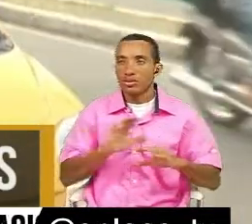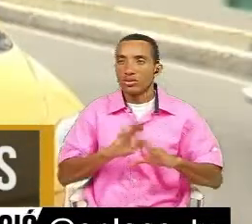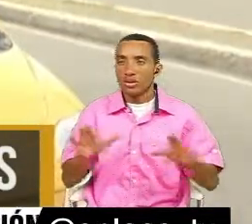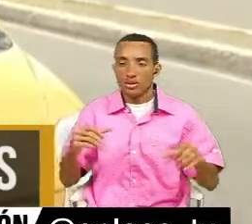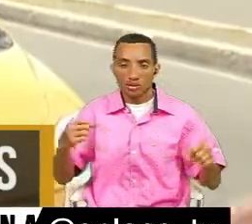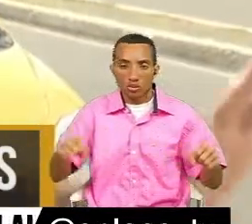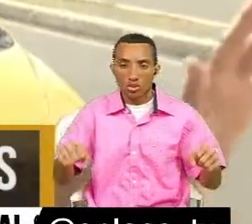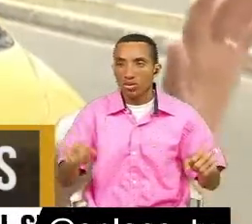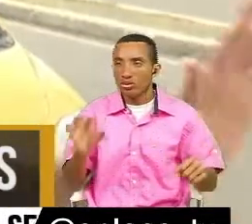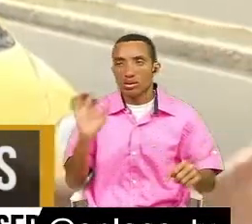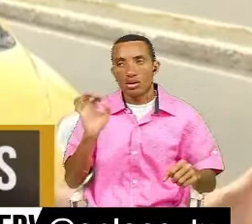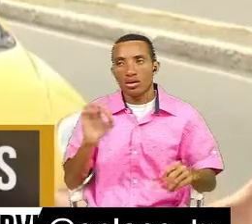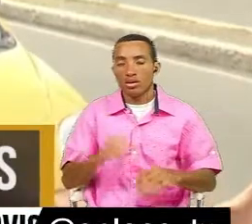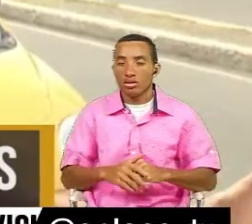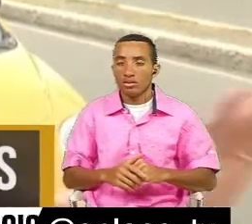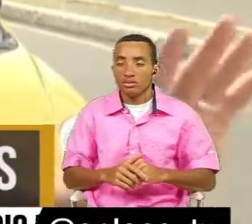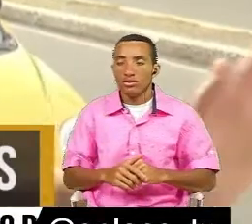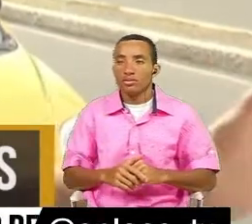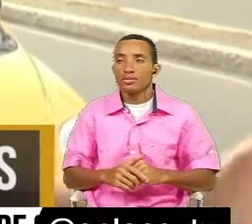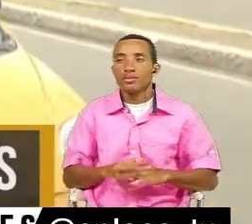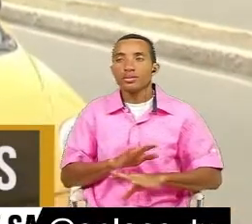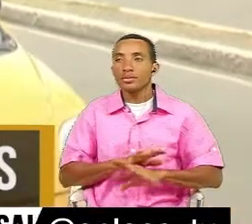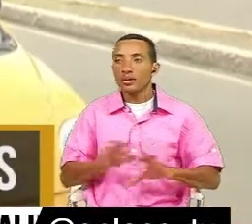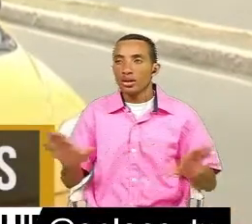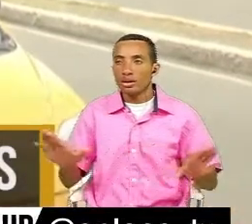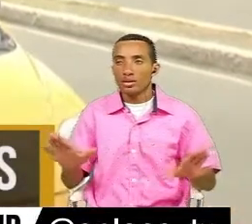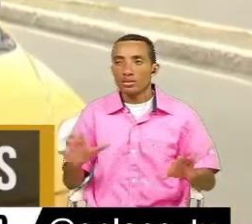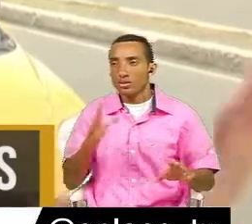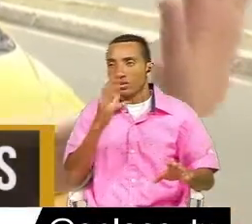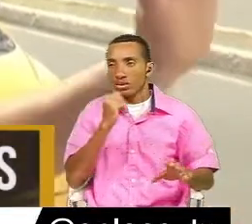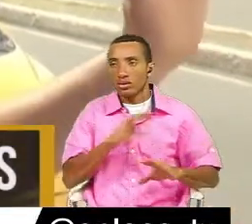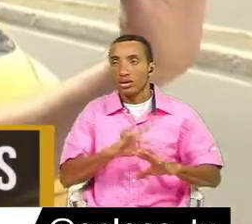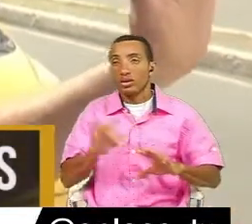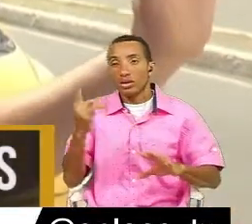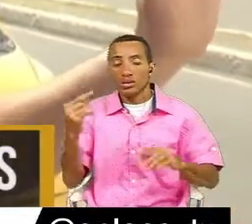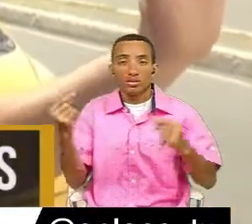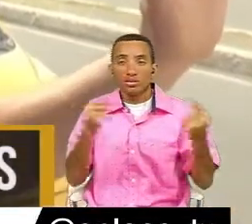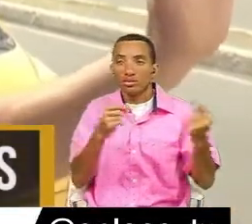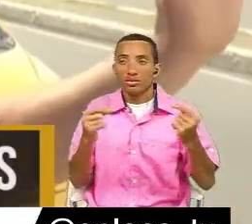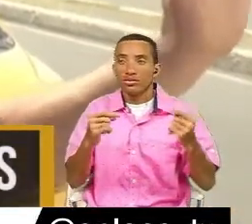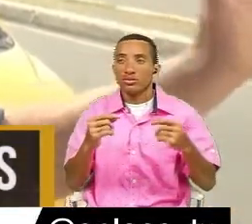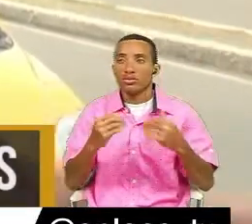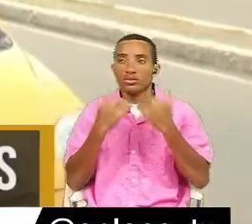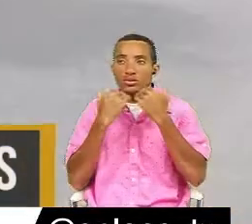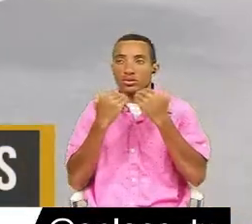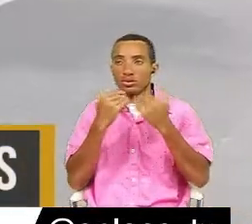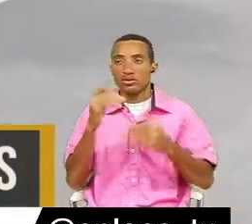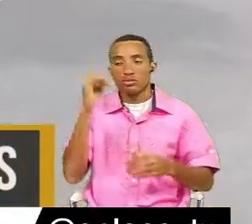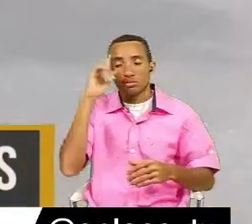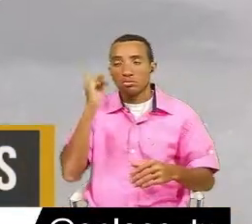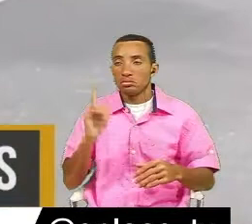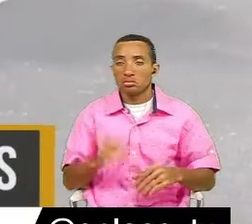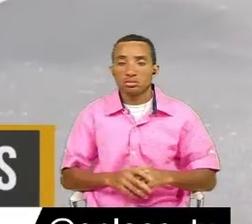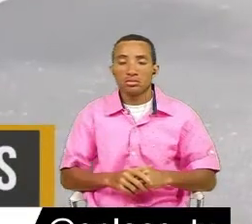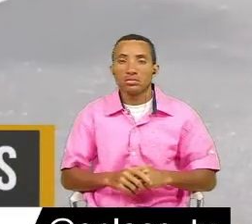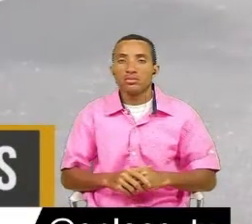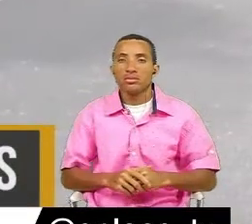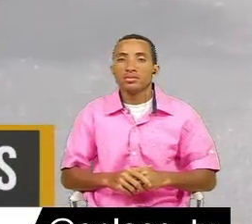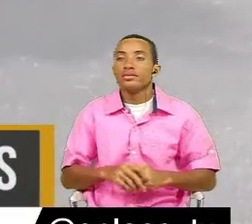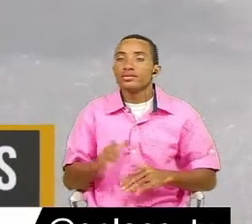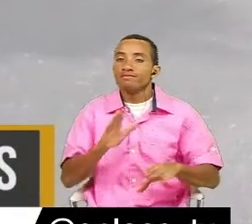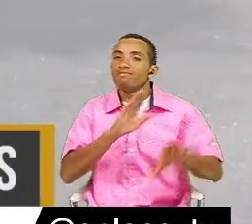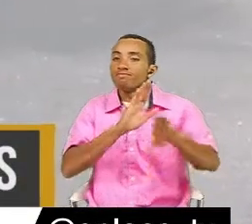para motos. Es hasta ahí, del resto no sé más nada, que haya habido agresiones, Y yo sepa, ninguna. El señor Rueda insta